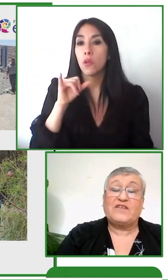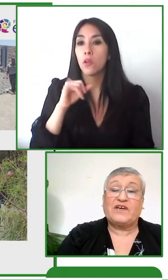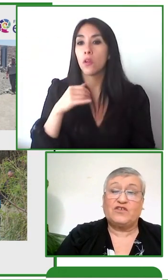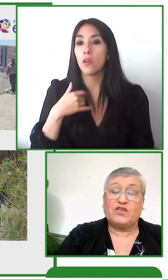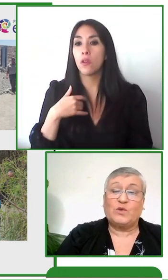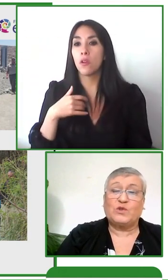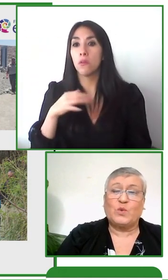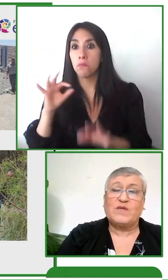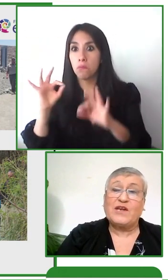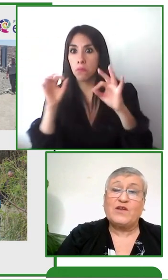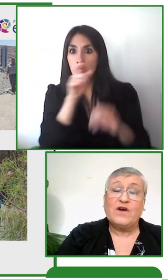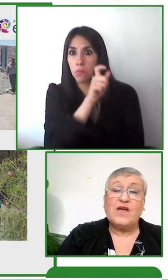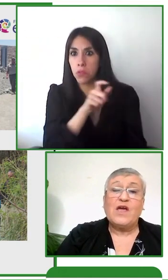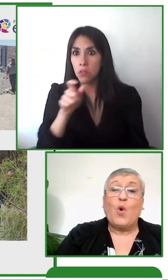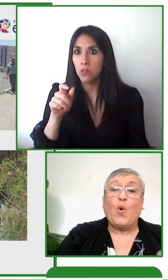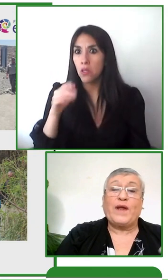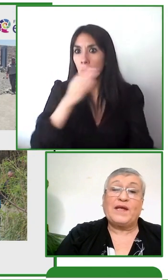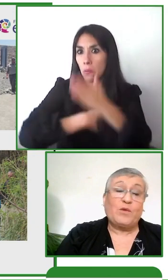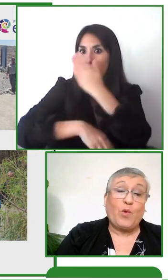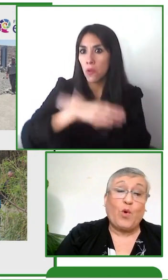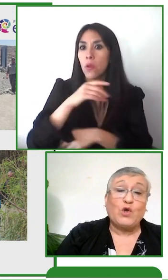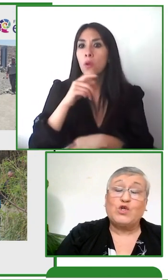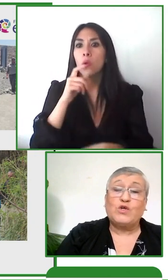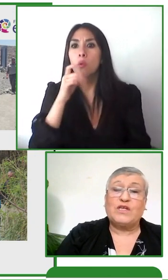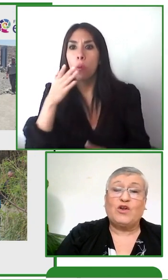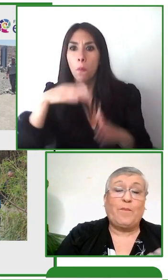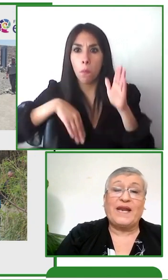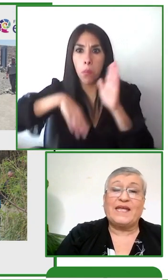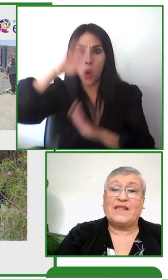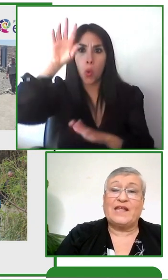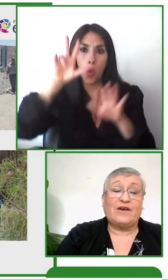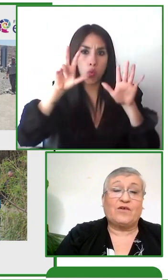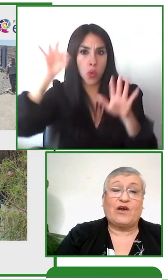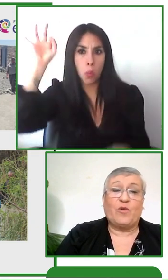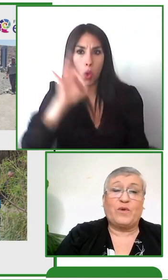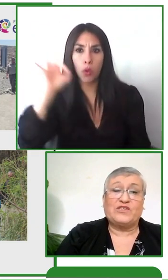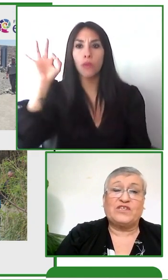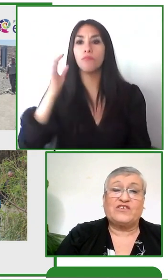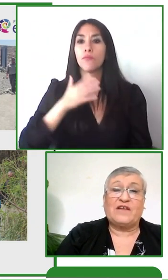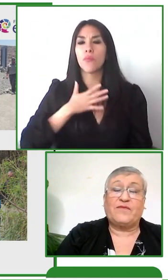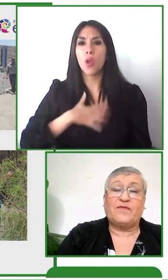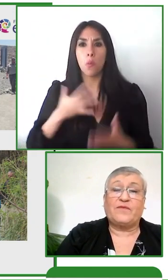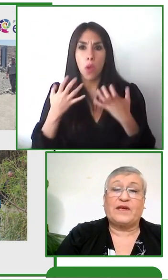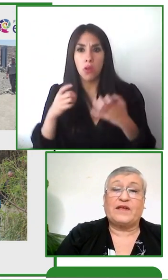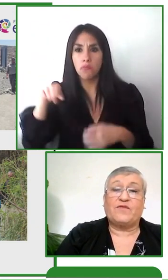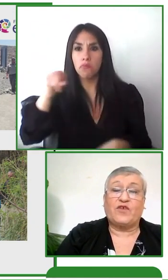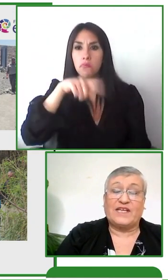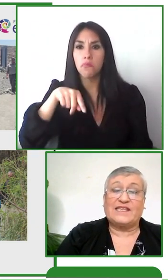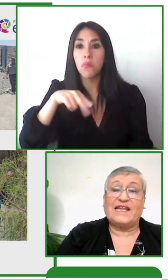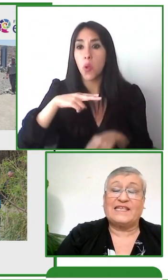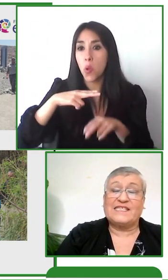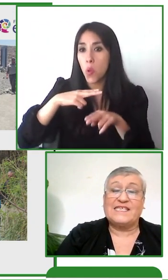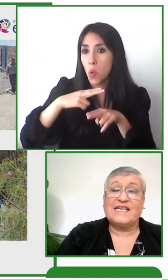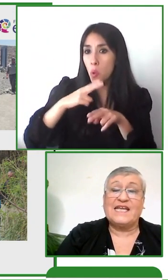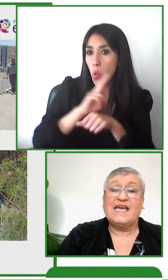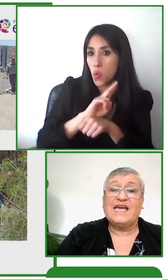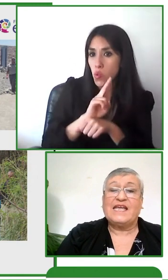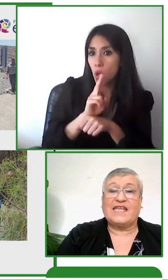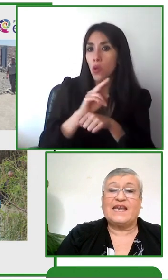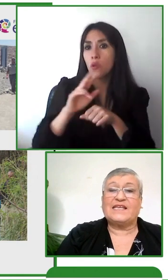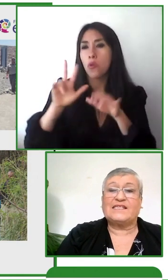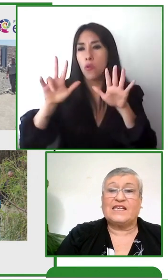90% satisfacción de nuestro usuario. 8 de los parques de la Corporación Nacional Forestal de